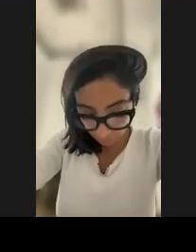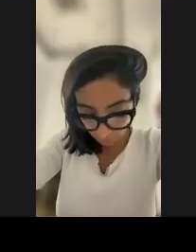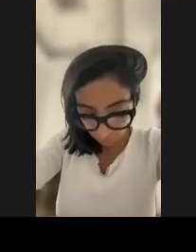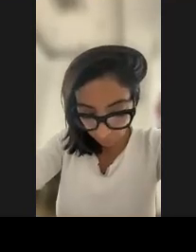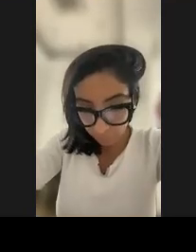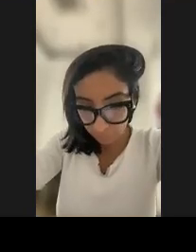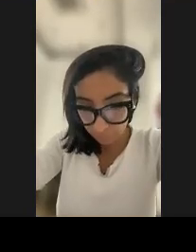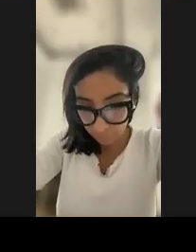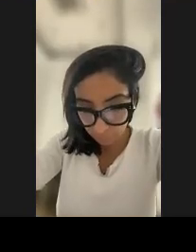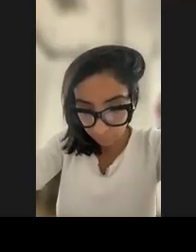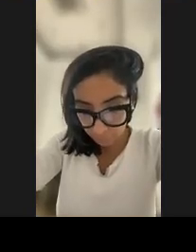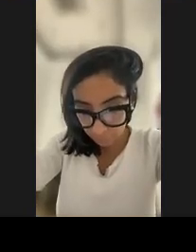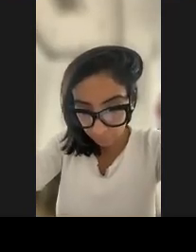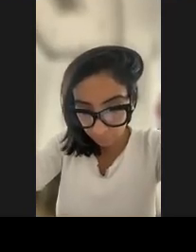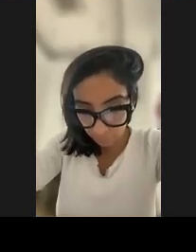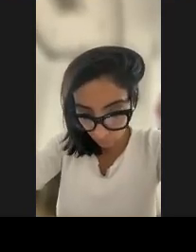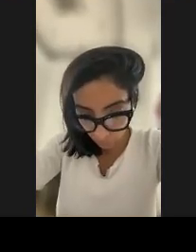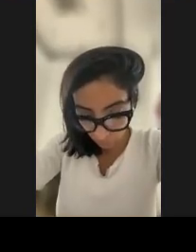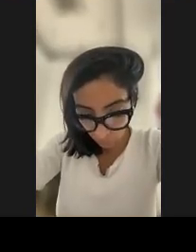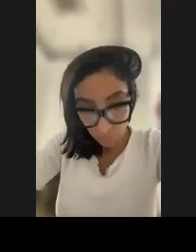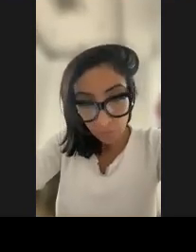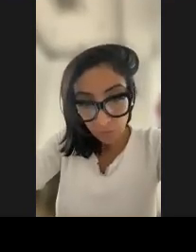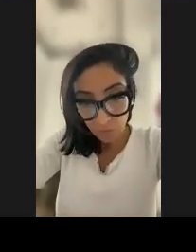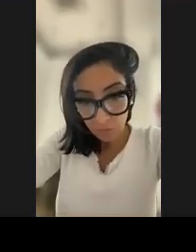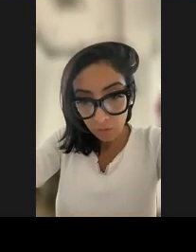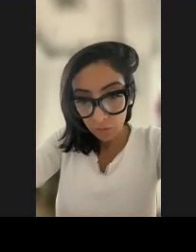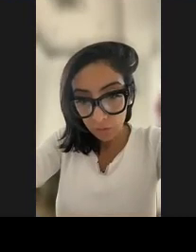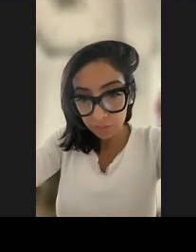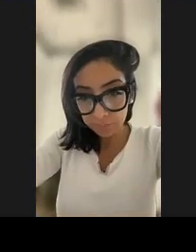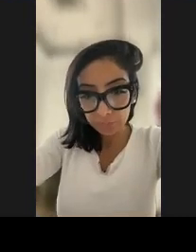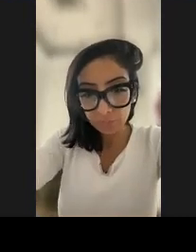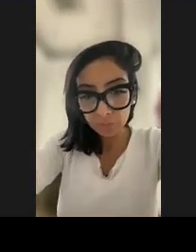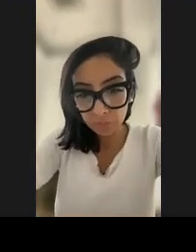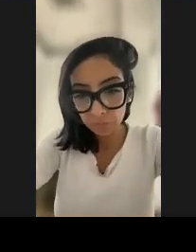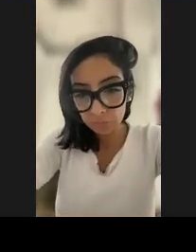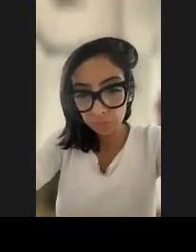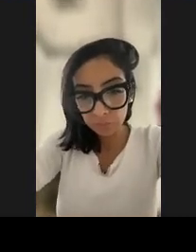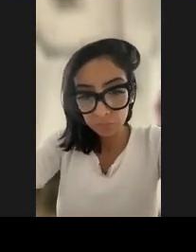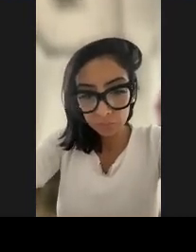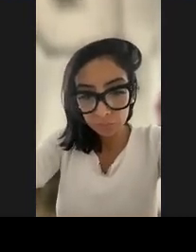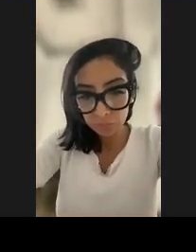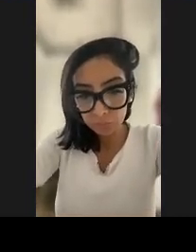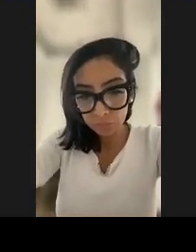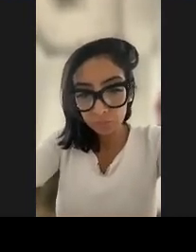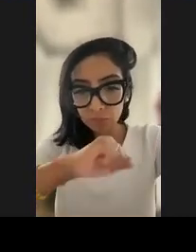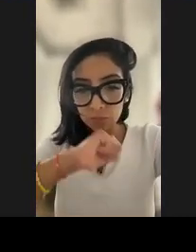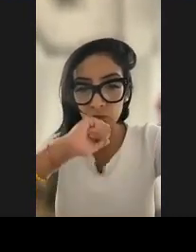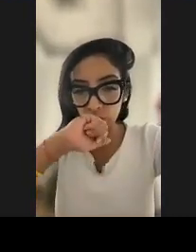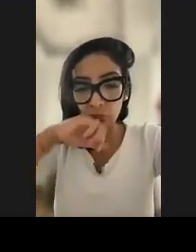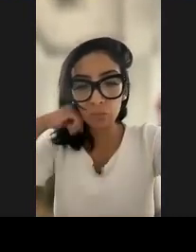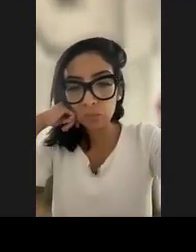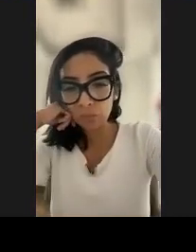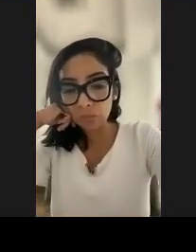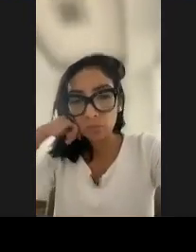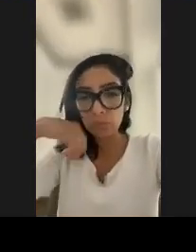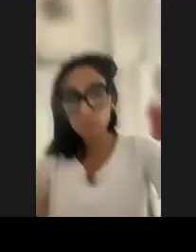Alicia Medina, a favor. Diputado presidente, si me permitiera unas palabras. Por favor. Sé que estamos en votación, pero bueno, hace un